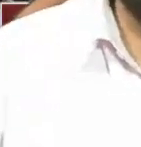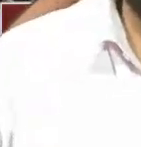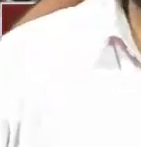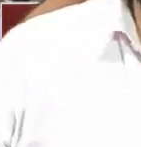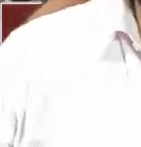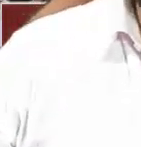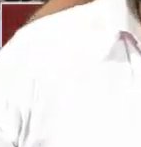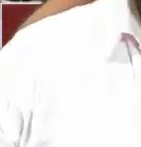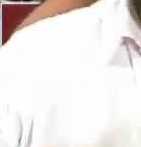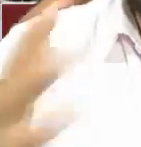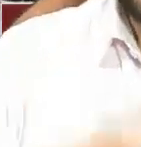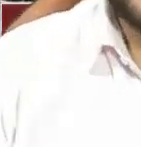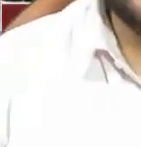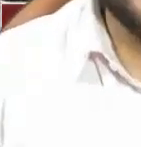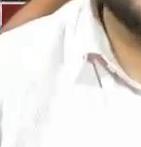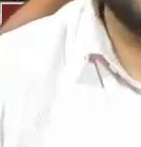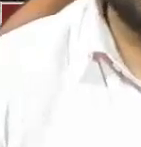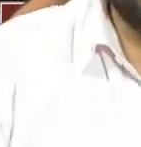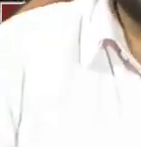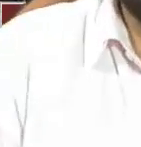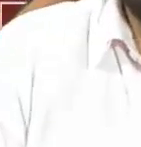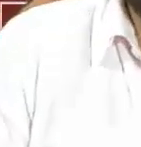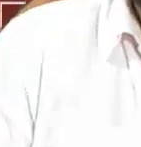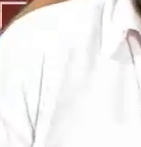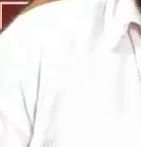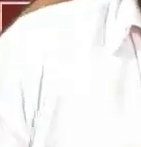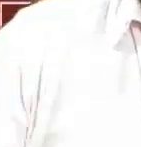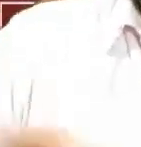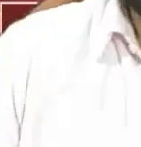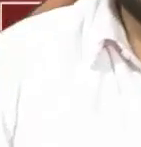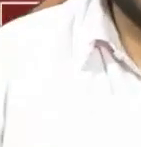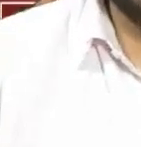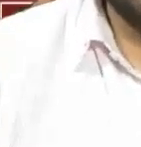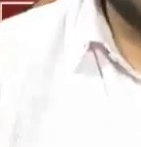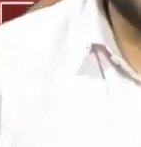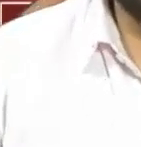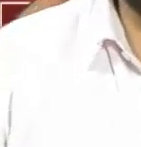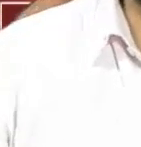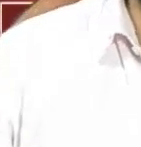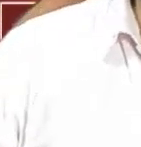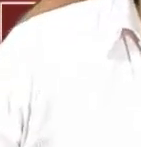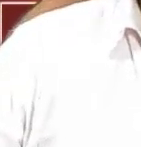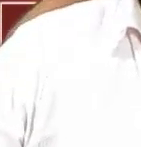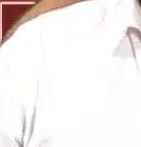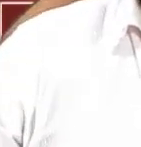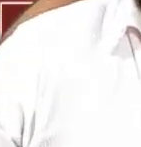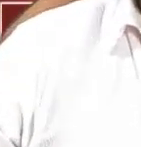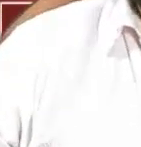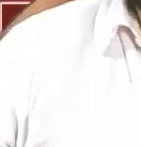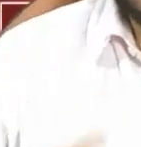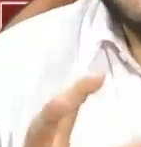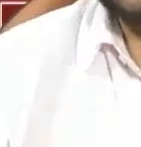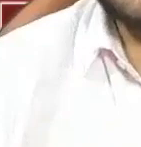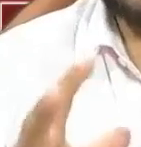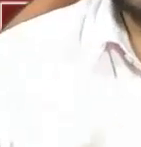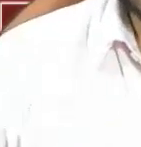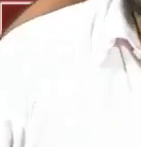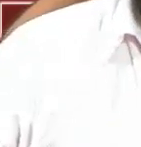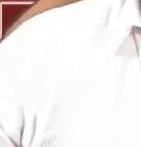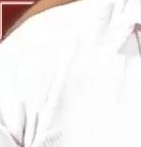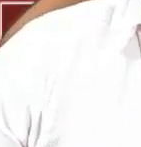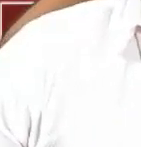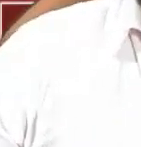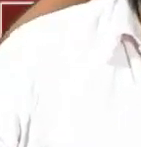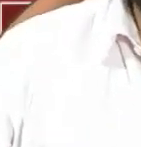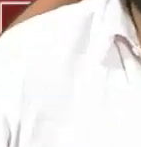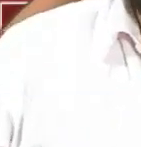día de hoy en conferencia de prensa el presidente andrés manuel lópez obrador y también marcelo ebrard nos comentan de cómo fue esta misión